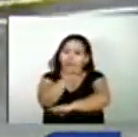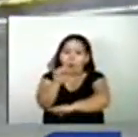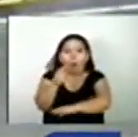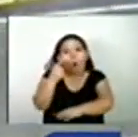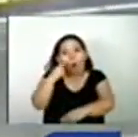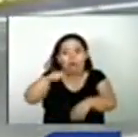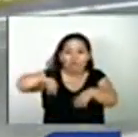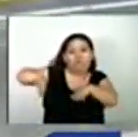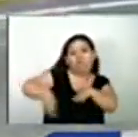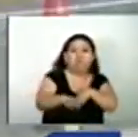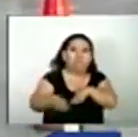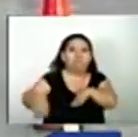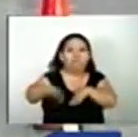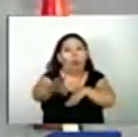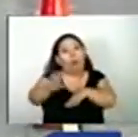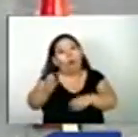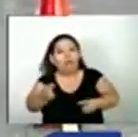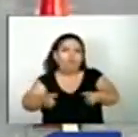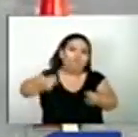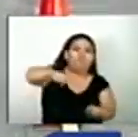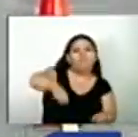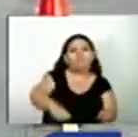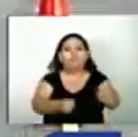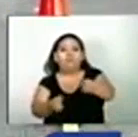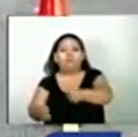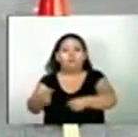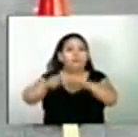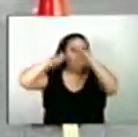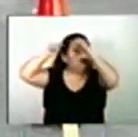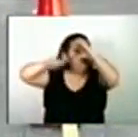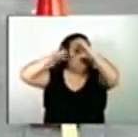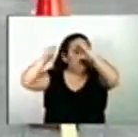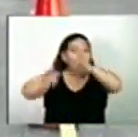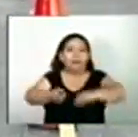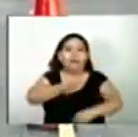invadir carril y circular a excesiva velocidad. Con imágenes e informe de Marcelo.